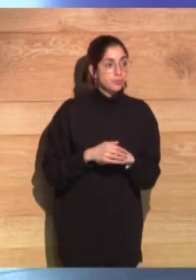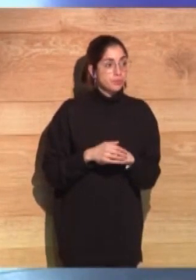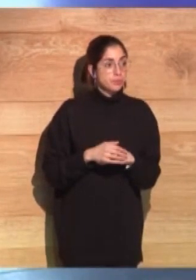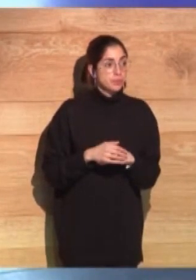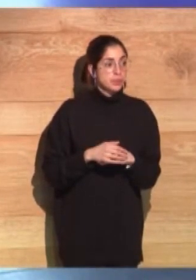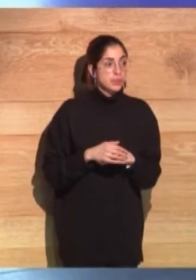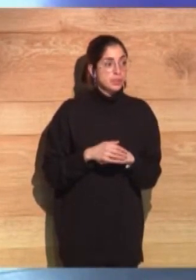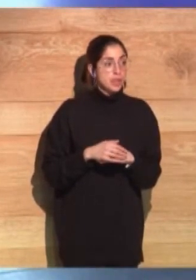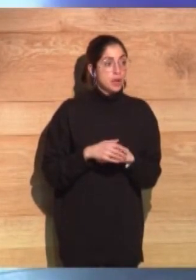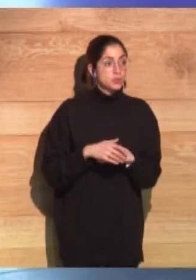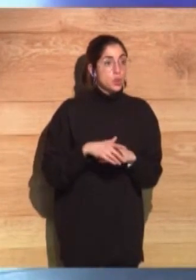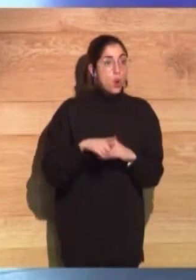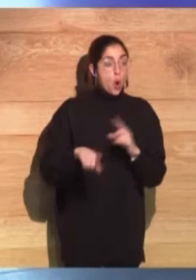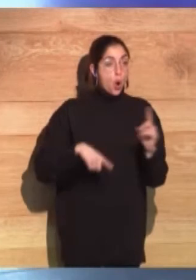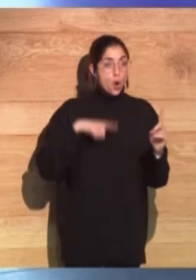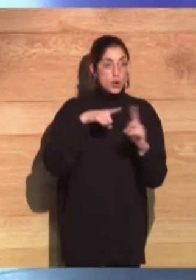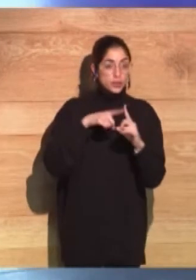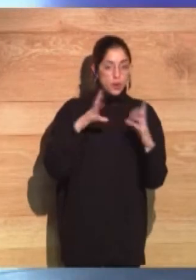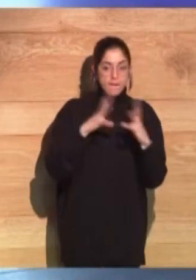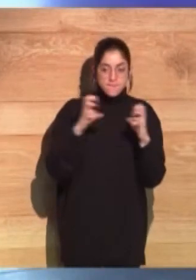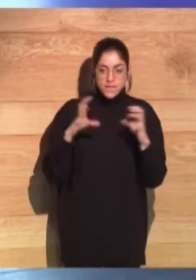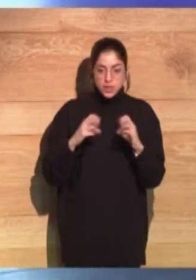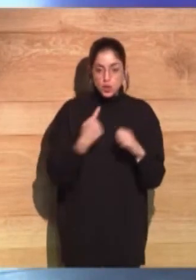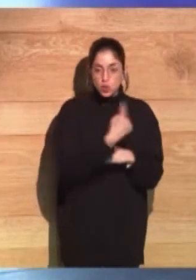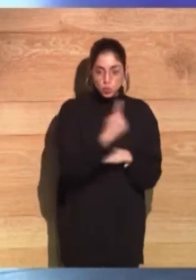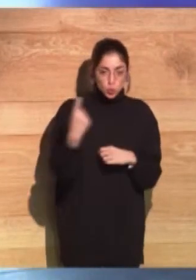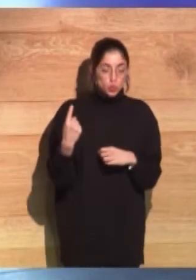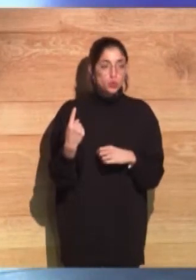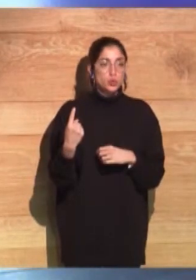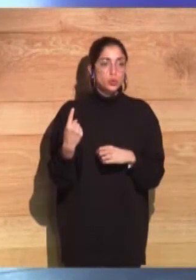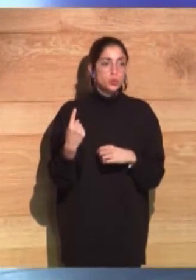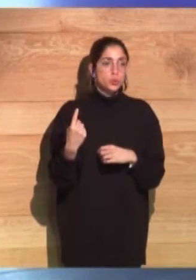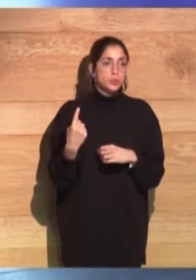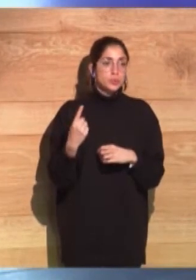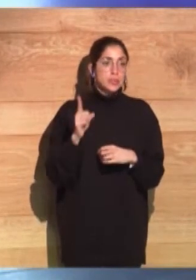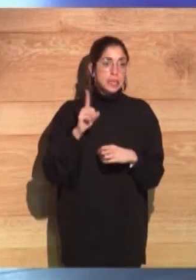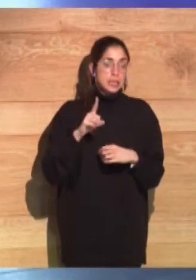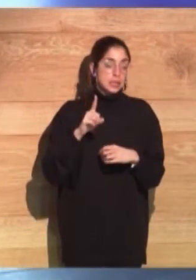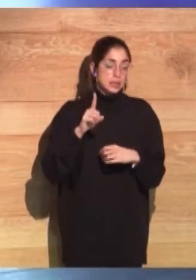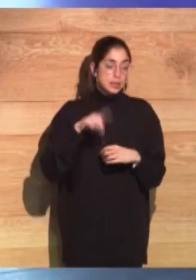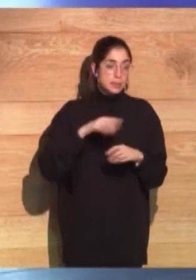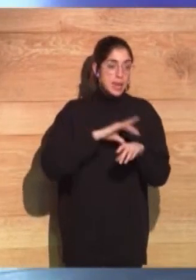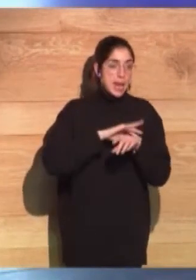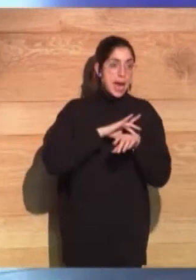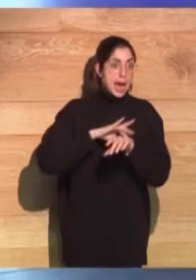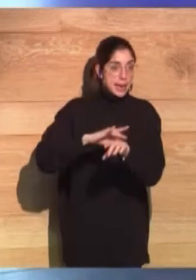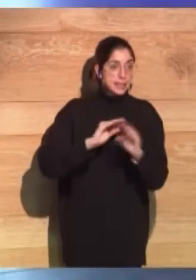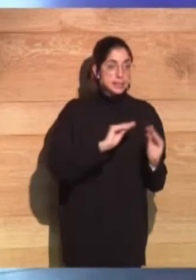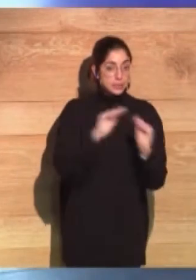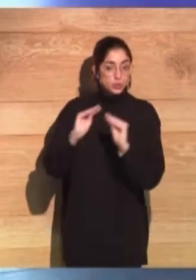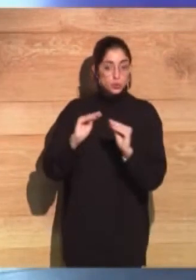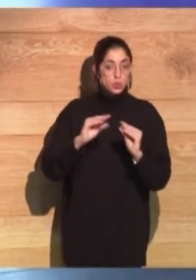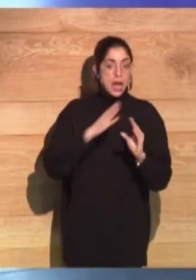para formular sus propias ambiciones, su propia agenda, es mucho más sólida hoy en día. La